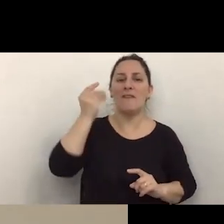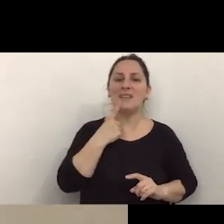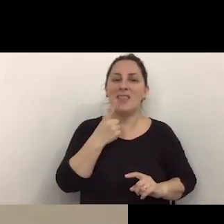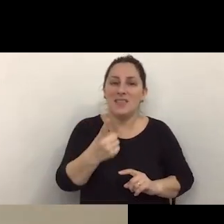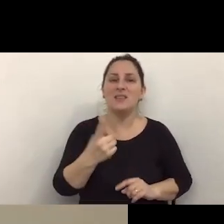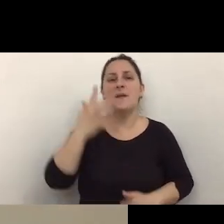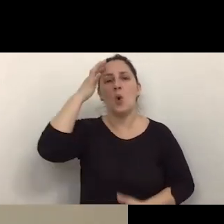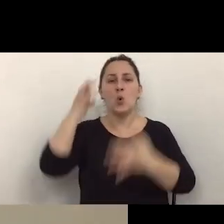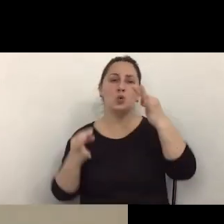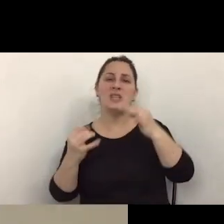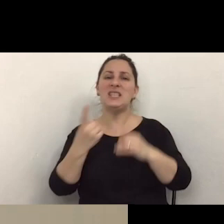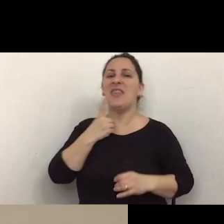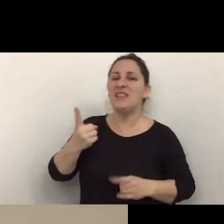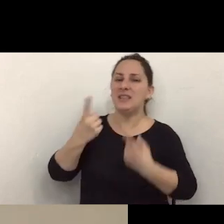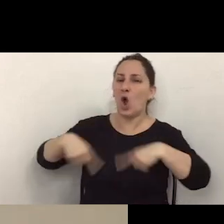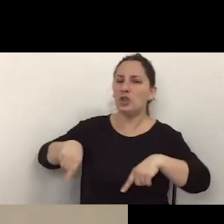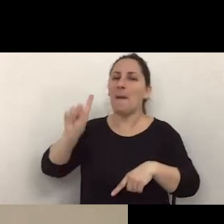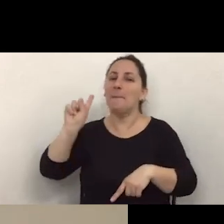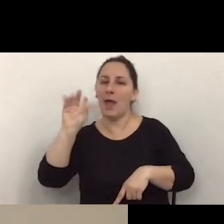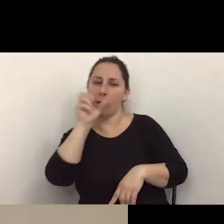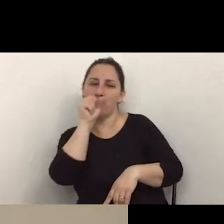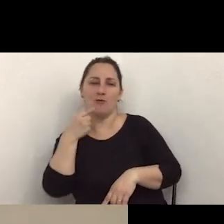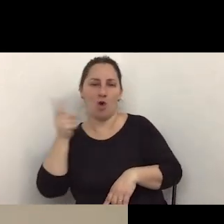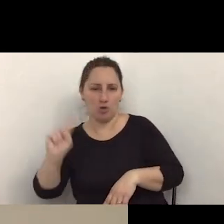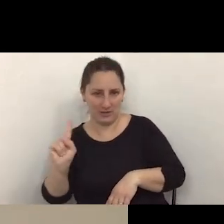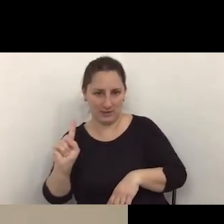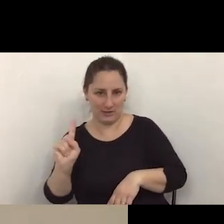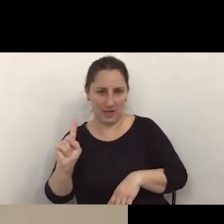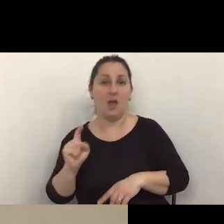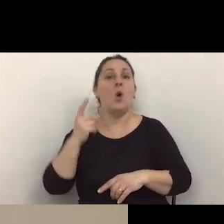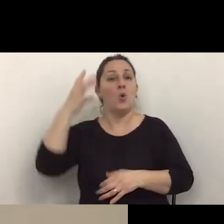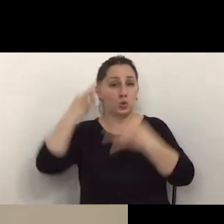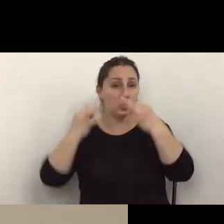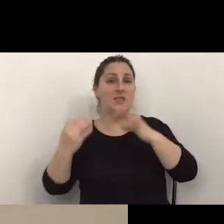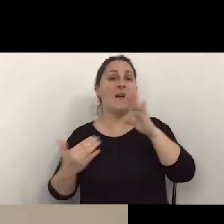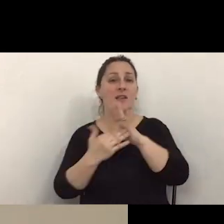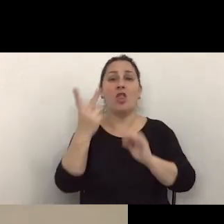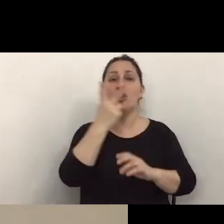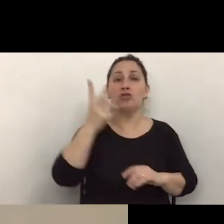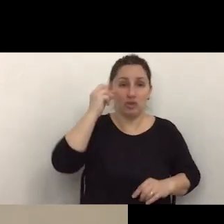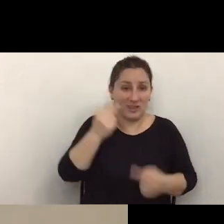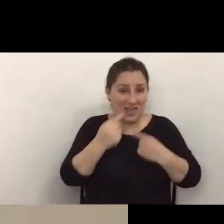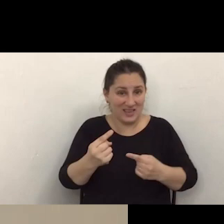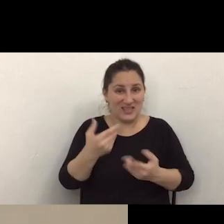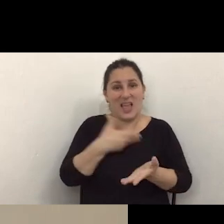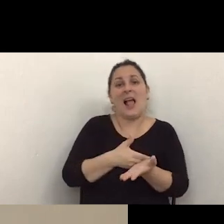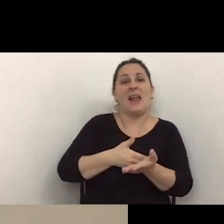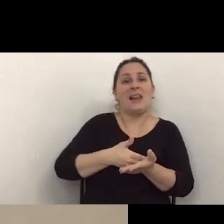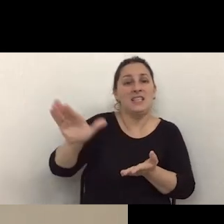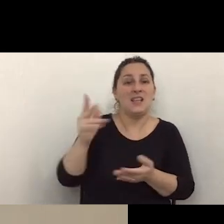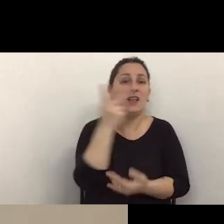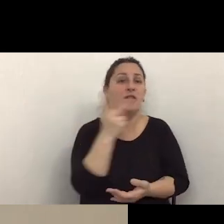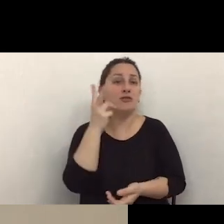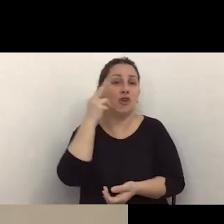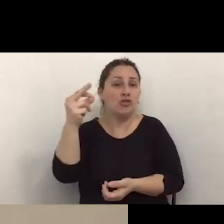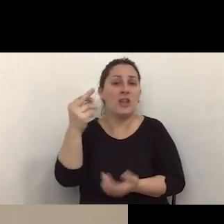Corte dice lo que no dice. Hasta la Corte dice en el 280. Resulta que la Corte rechaza por 280 un